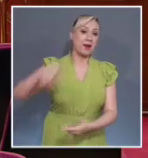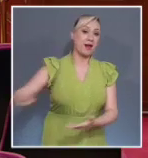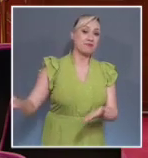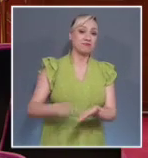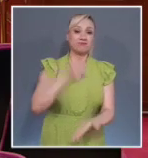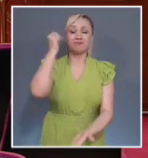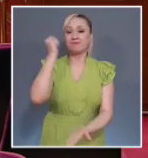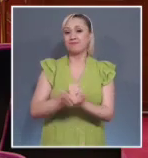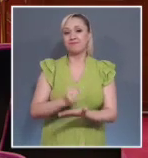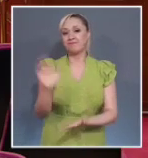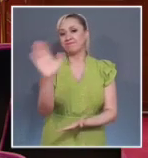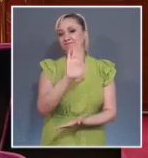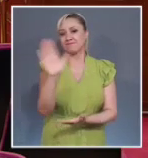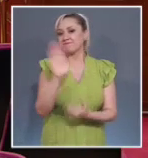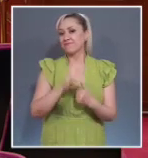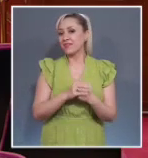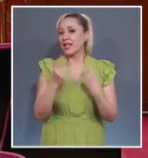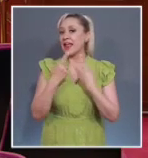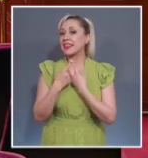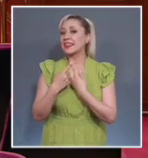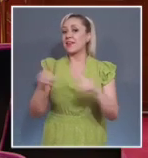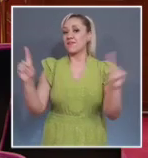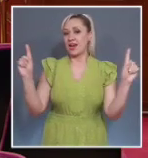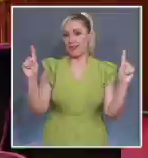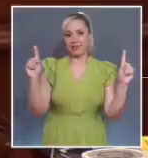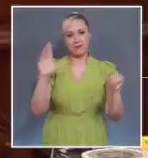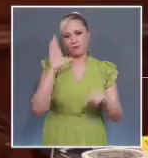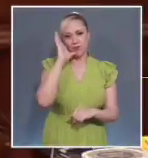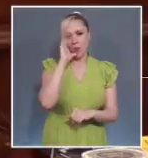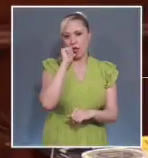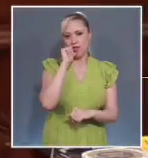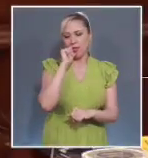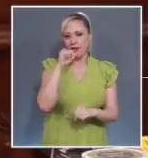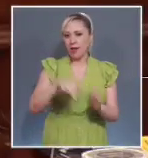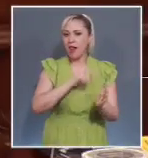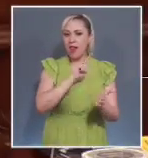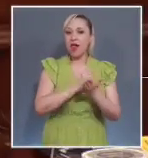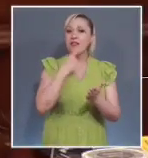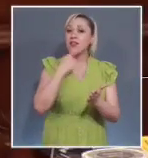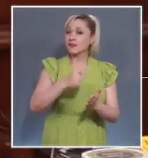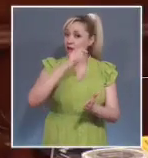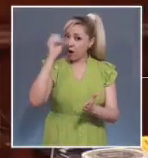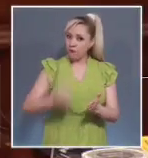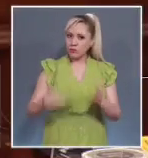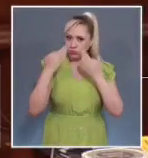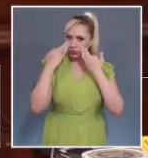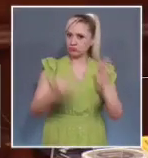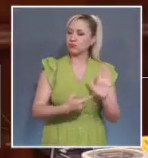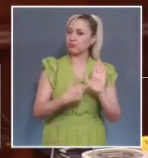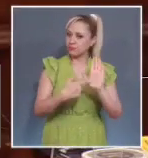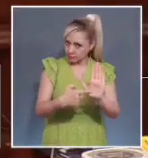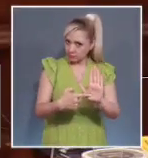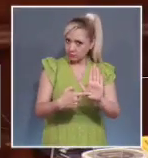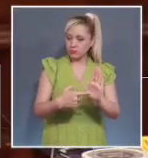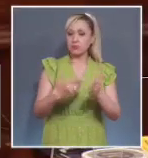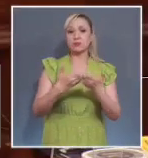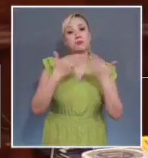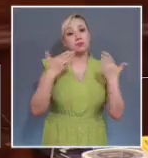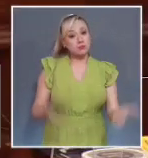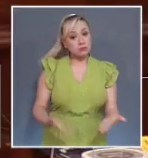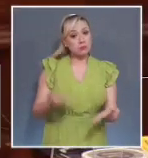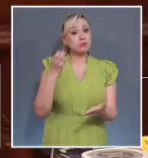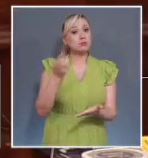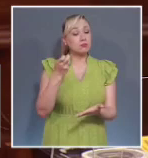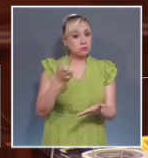un tratamiento de norma general al acuerdo estudiado. El hecho de que se invalide ahora el acuerdo por esos 8